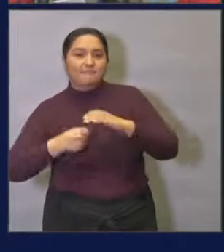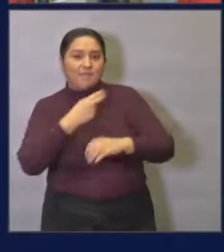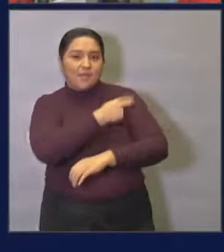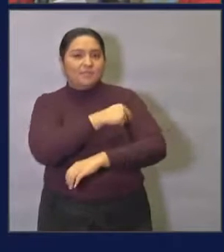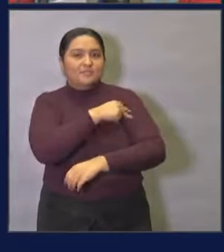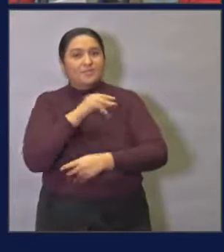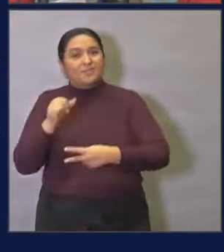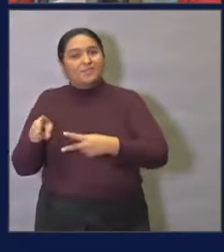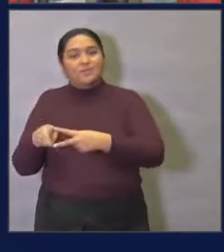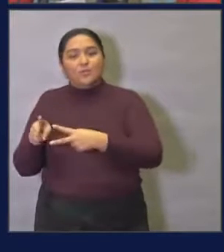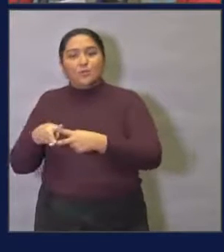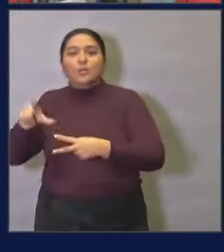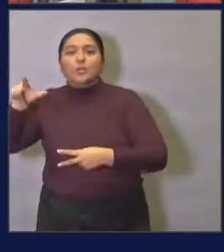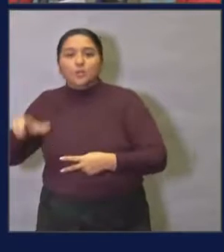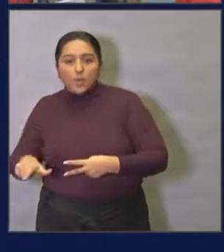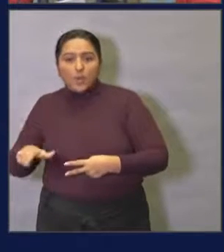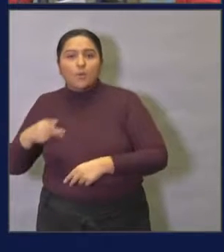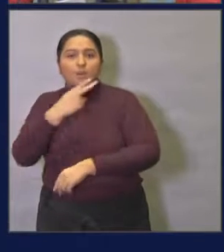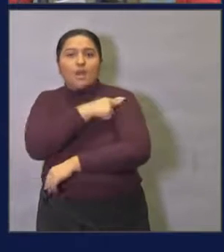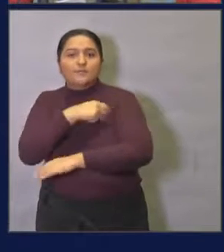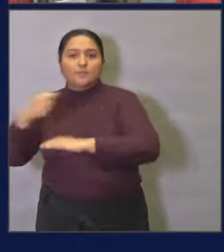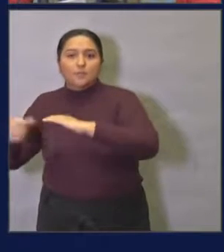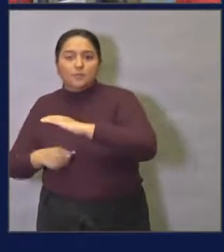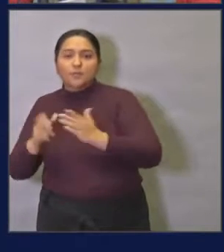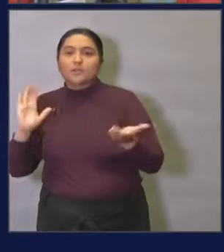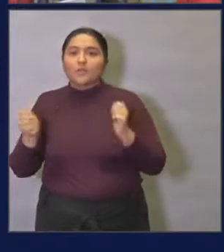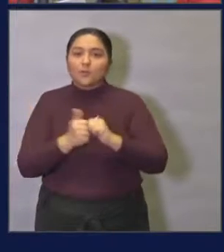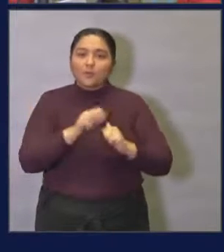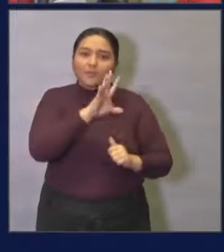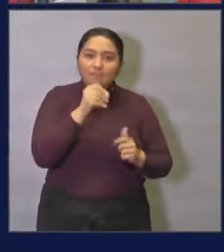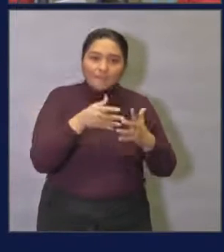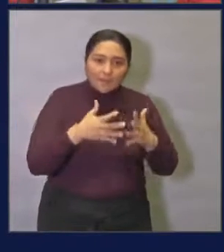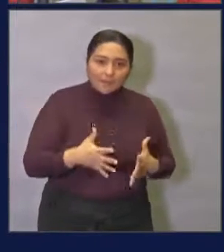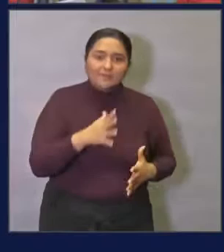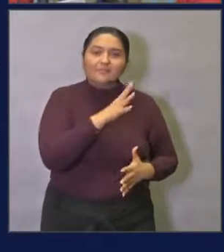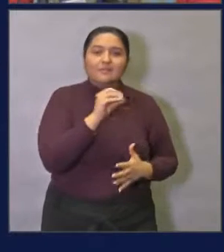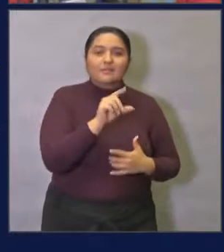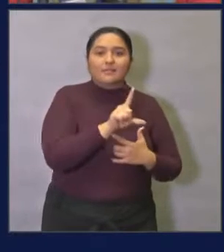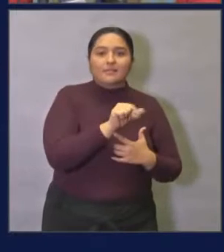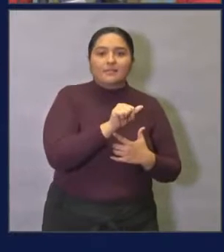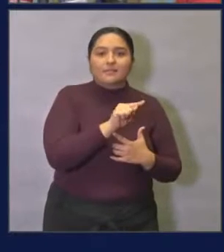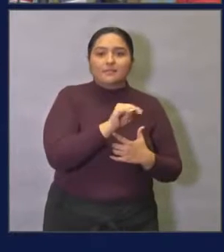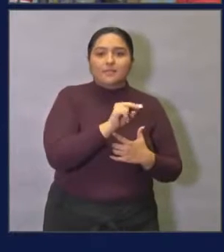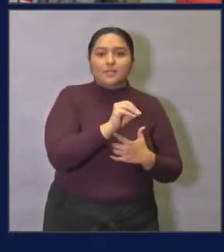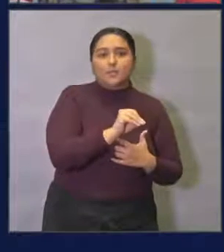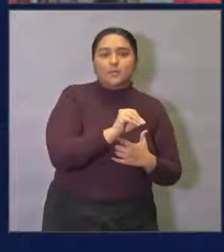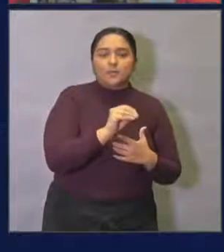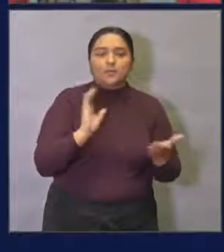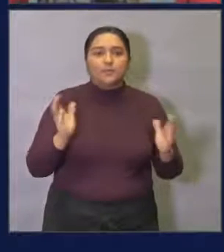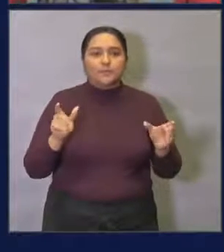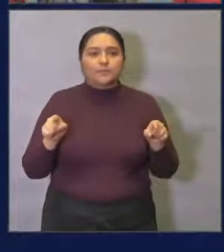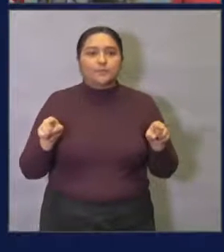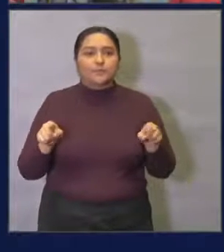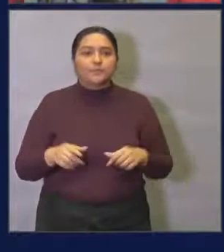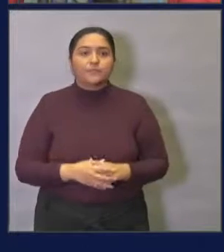de hospitalización que los residentes afroamericanos y latinos. Next slide, please.